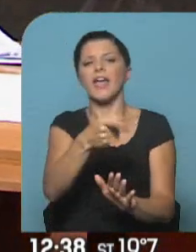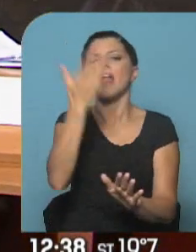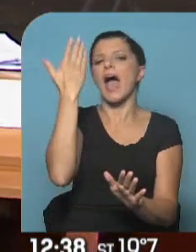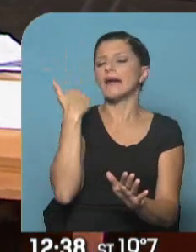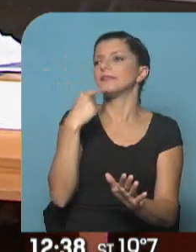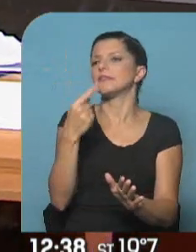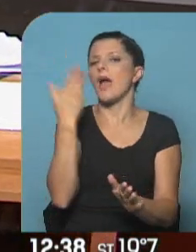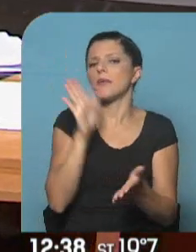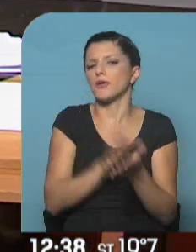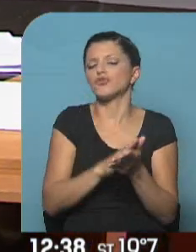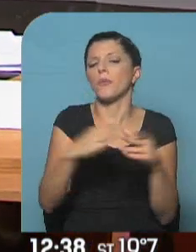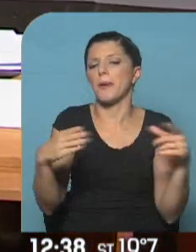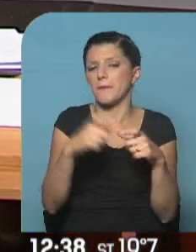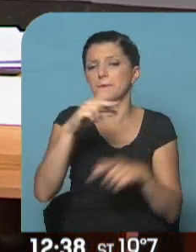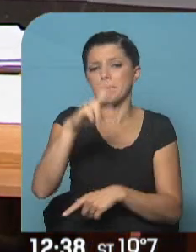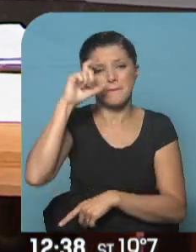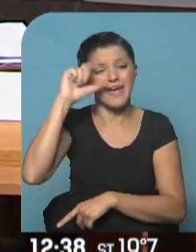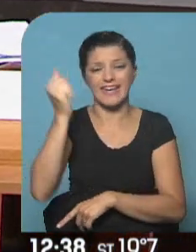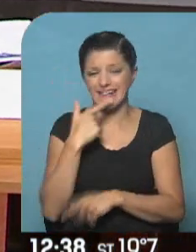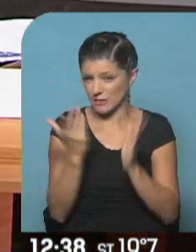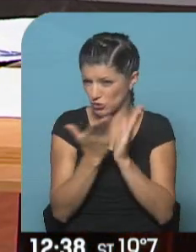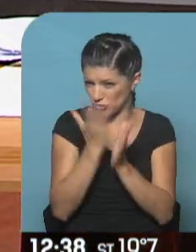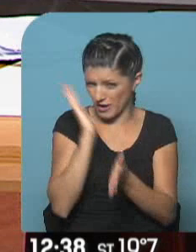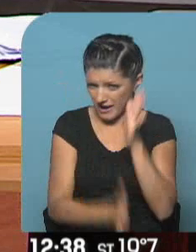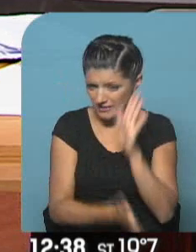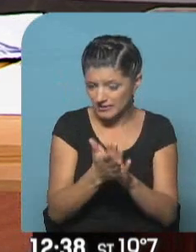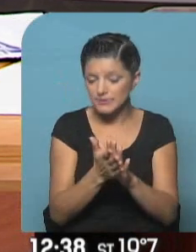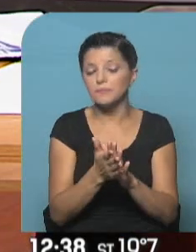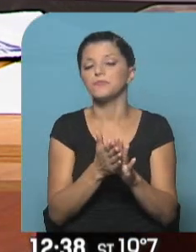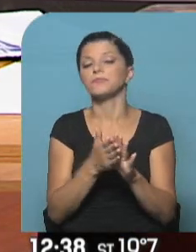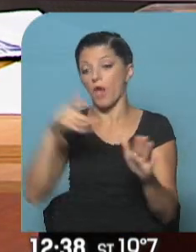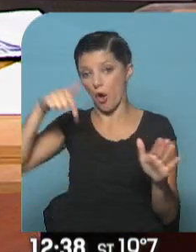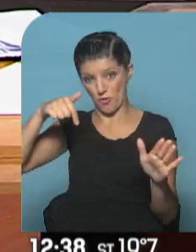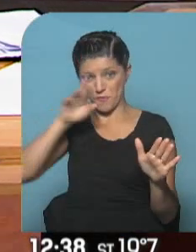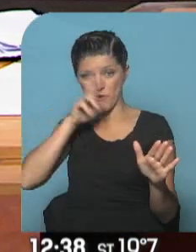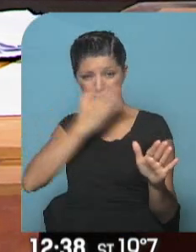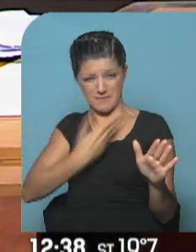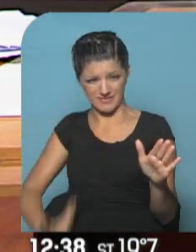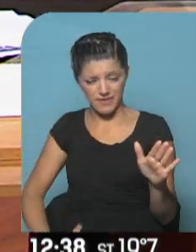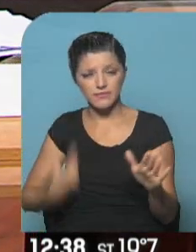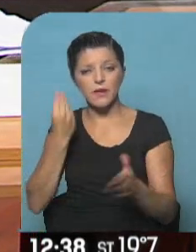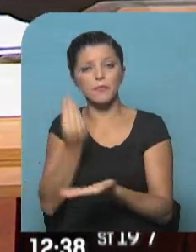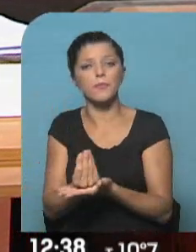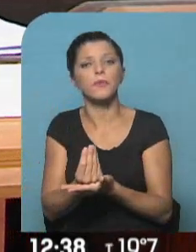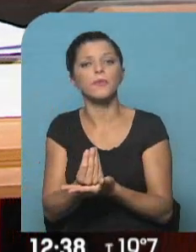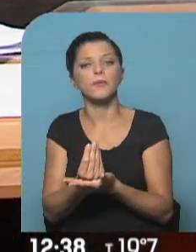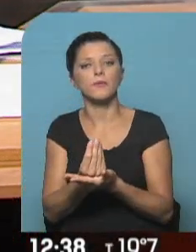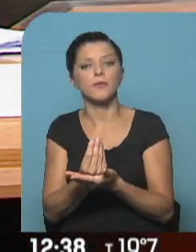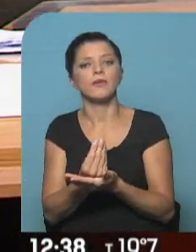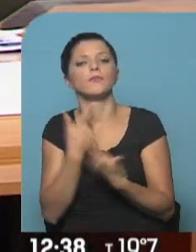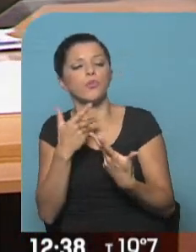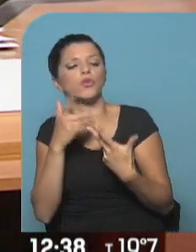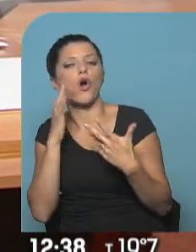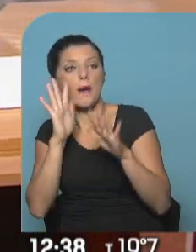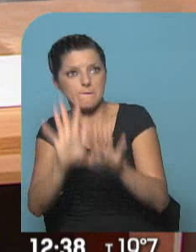becas y demás. Michelle Bachelet lo que hizo fue en tren de que también aplacó todas las protestas